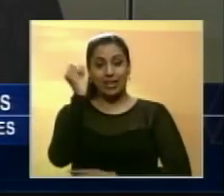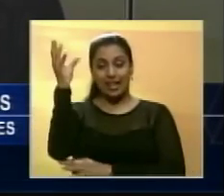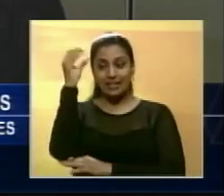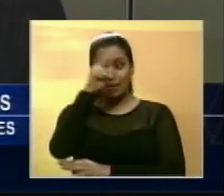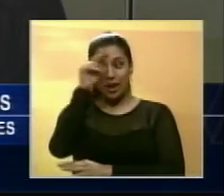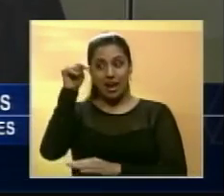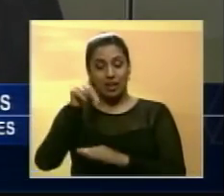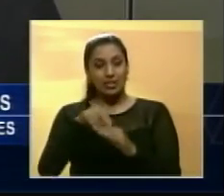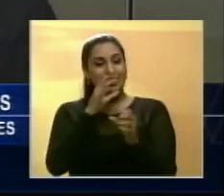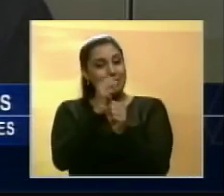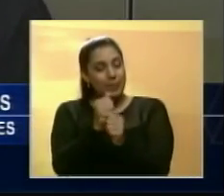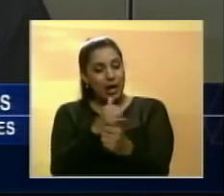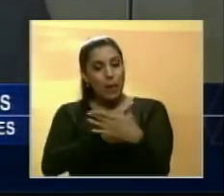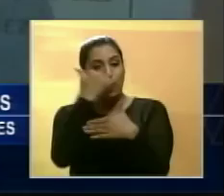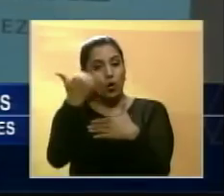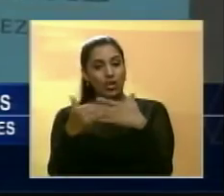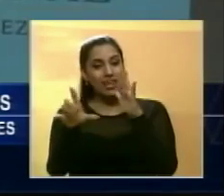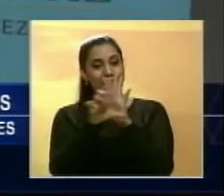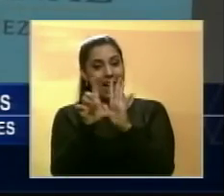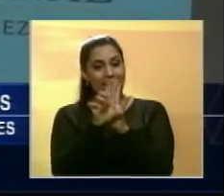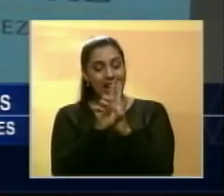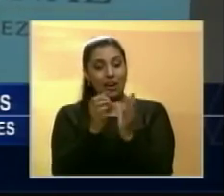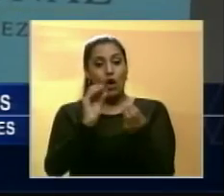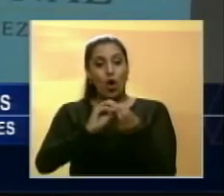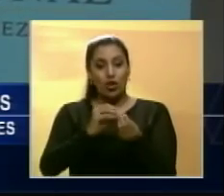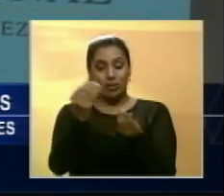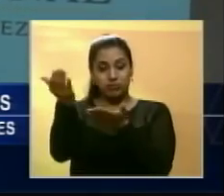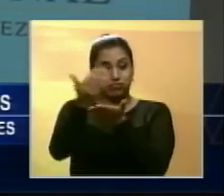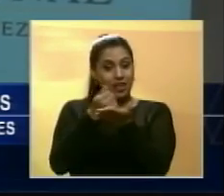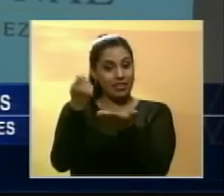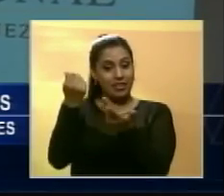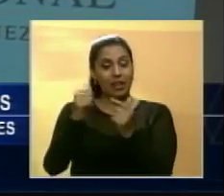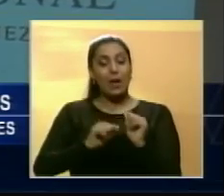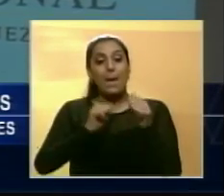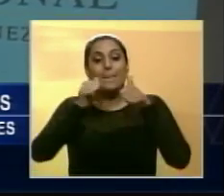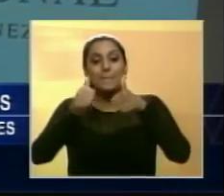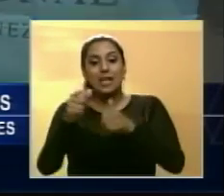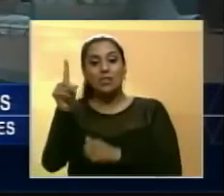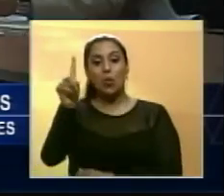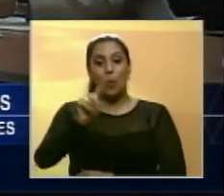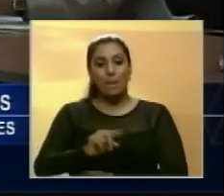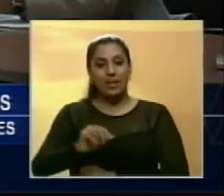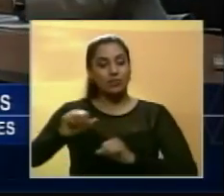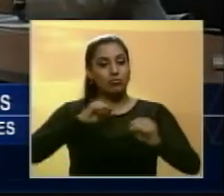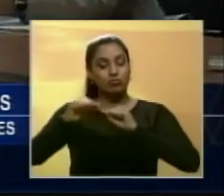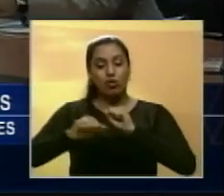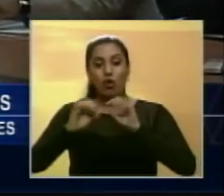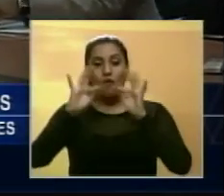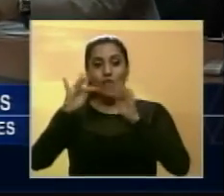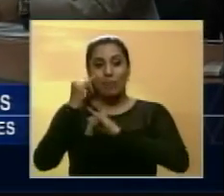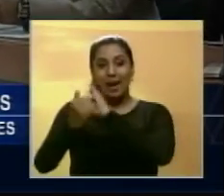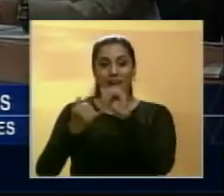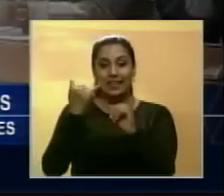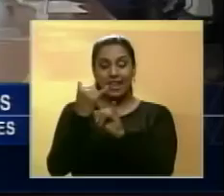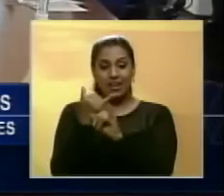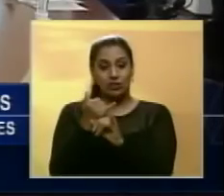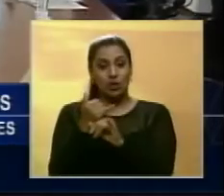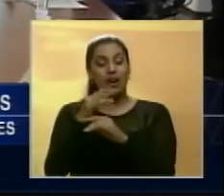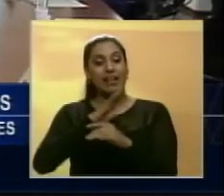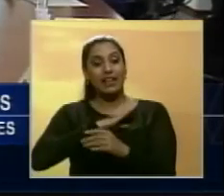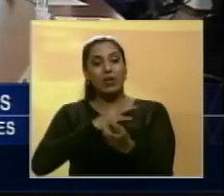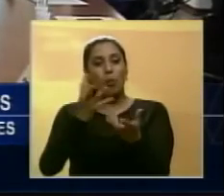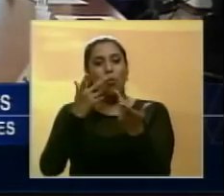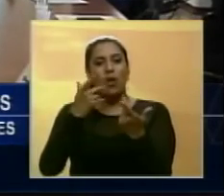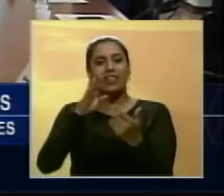Asamblea Nacional espera que el proyecto de ley de repatriación de capitales entre en plenaria en un mes para activar los mecanismos internacionales que den